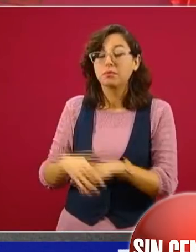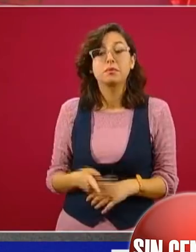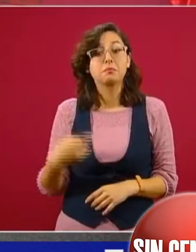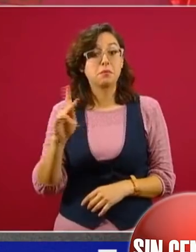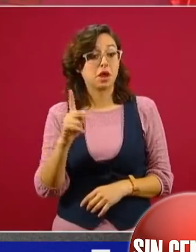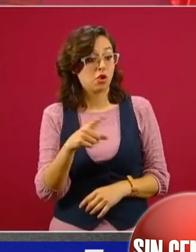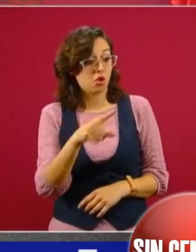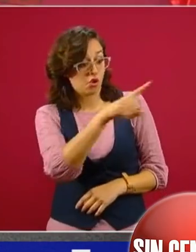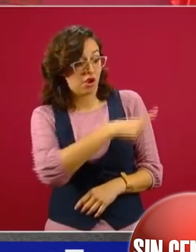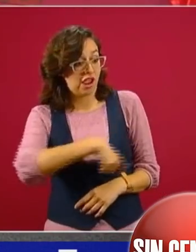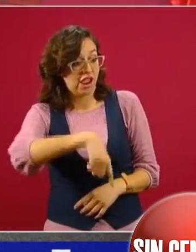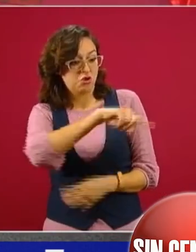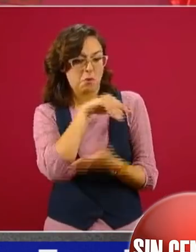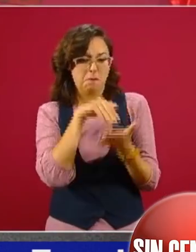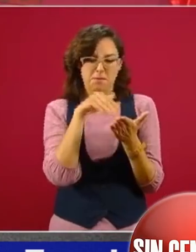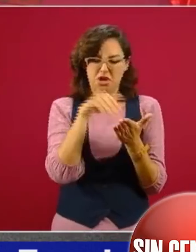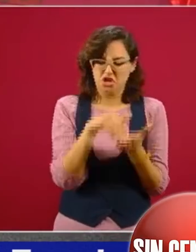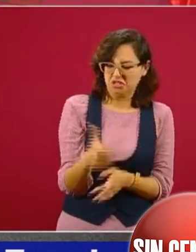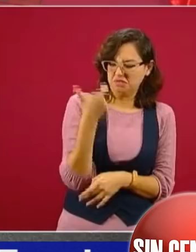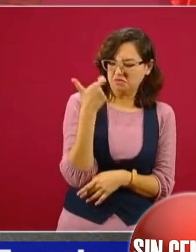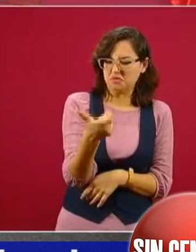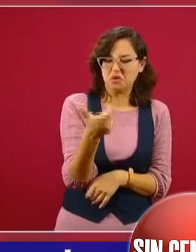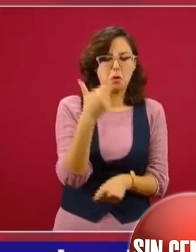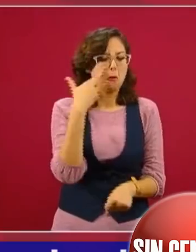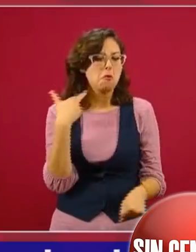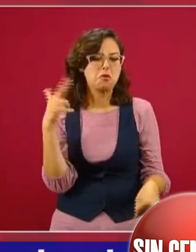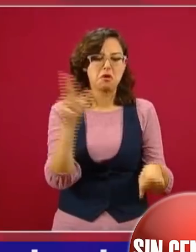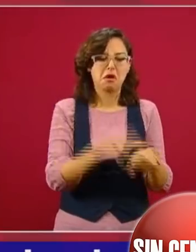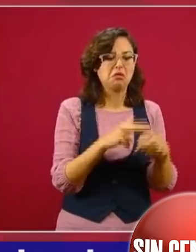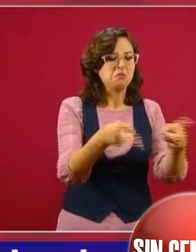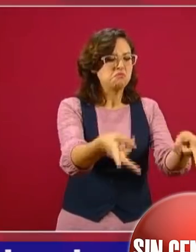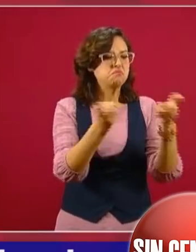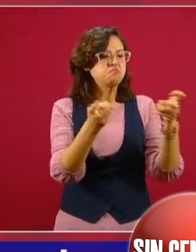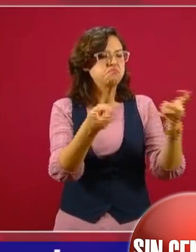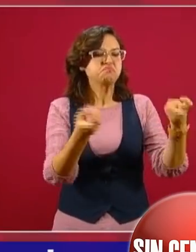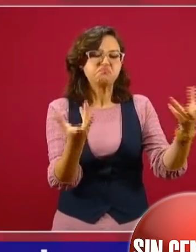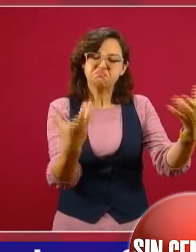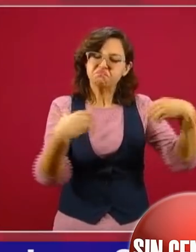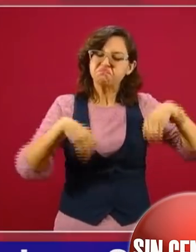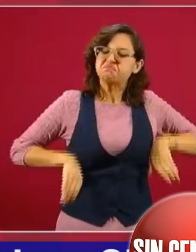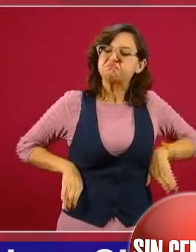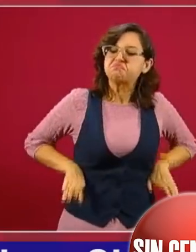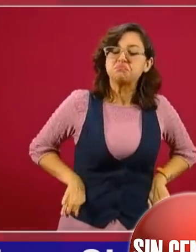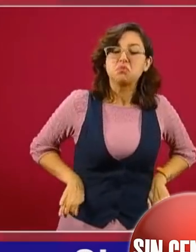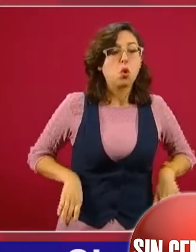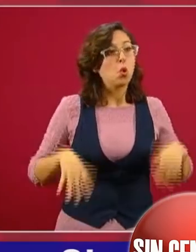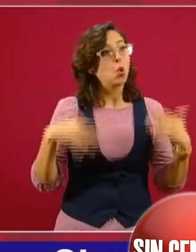cientos, miles de millones de pesos no perdían ni siquiera su respetabilidad.